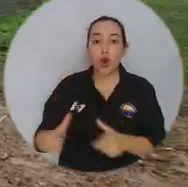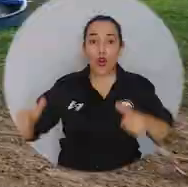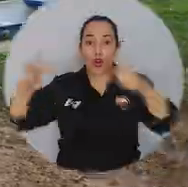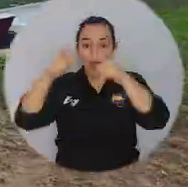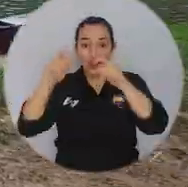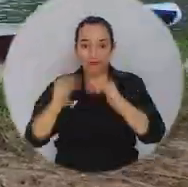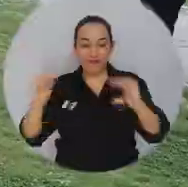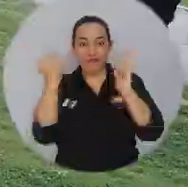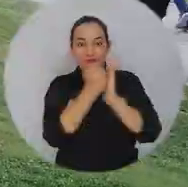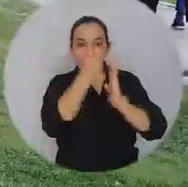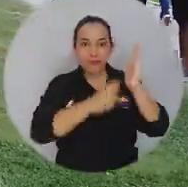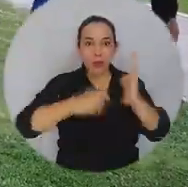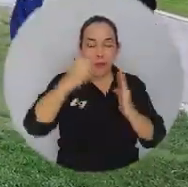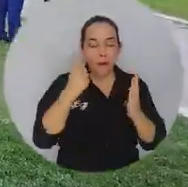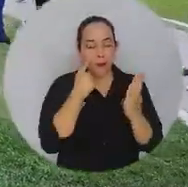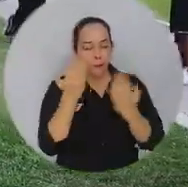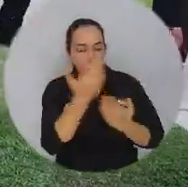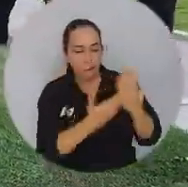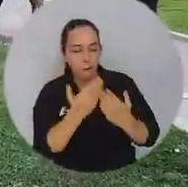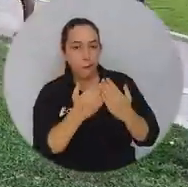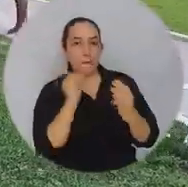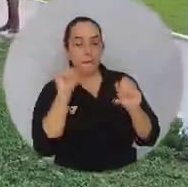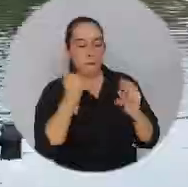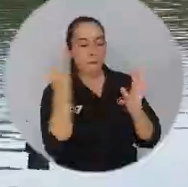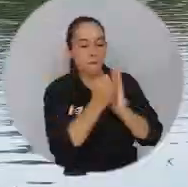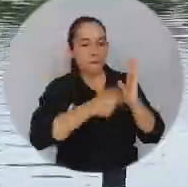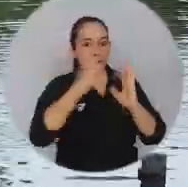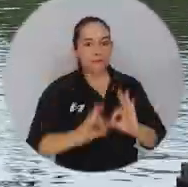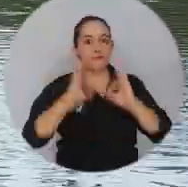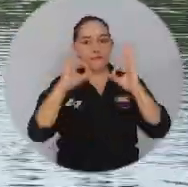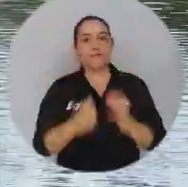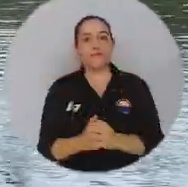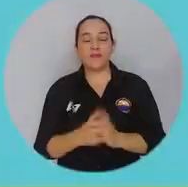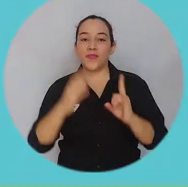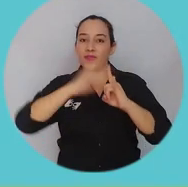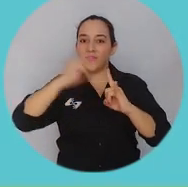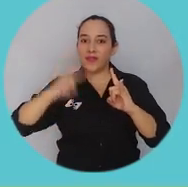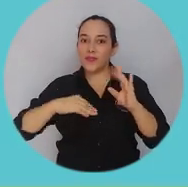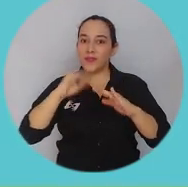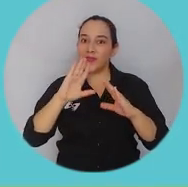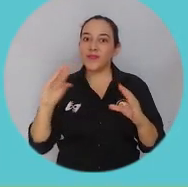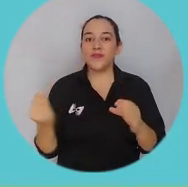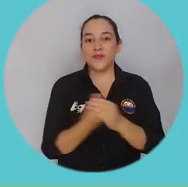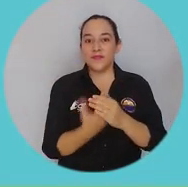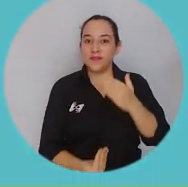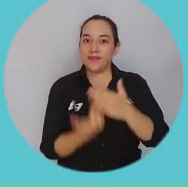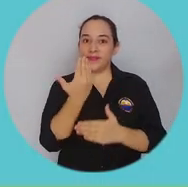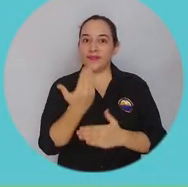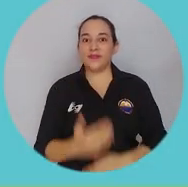Acreditación para someterse a su renovación por alta calidad. Universidad del Magdalena, más incluyente e innovadora.